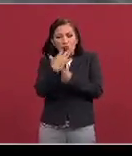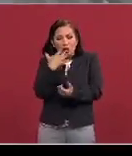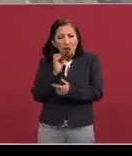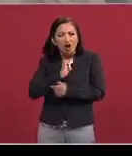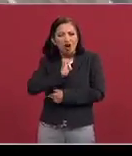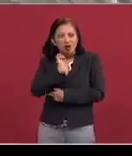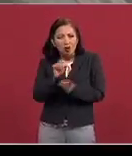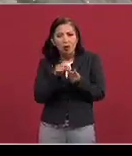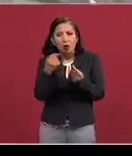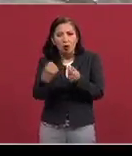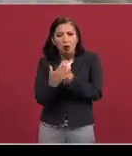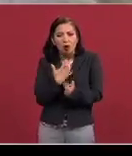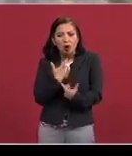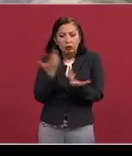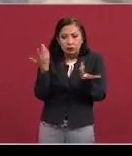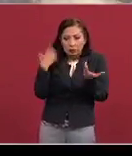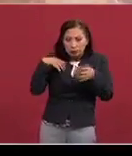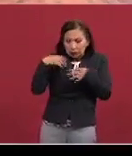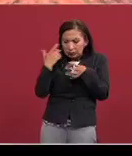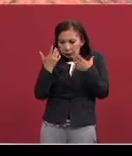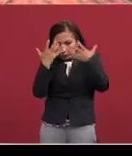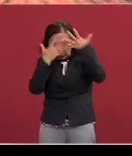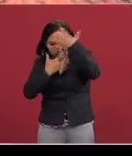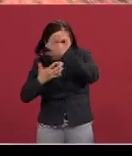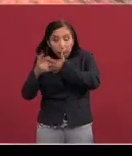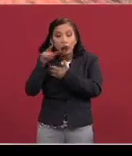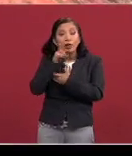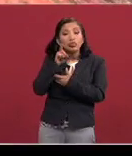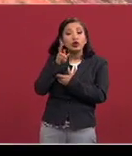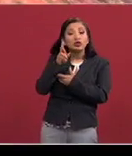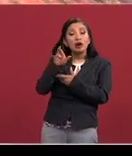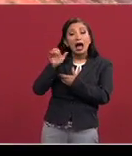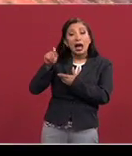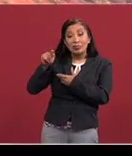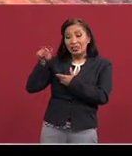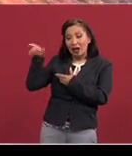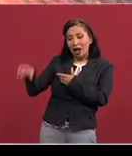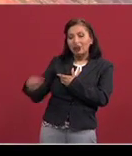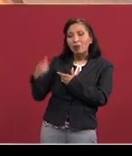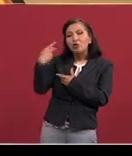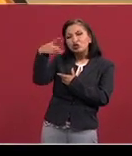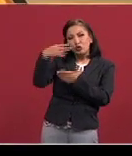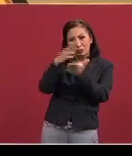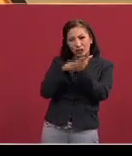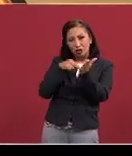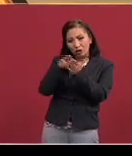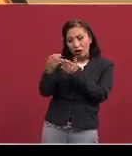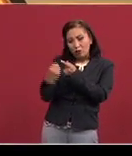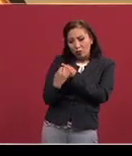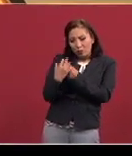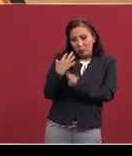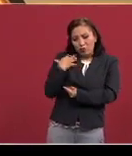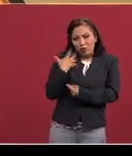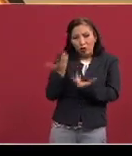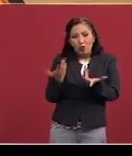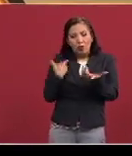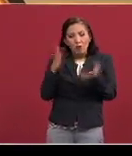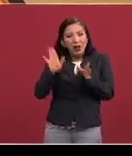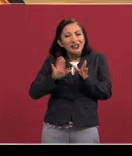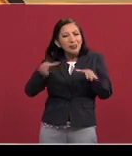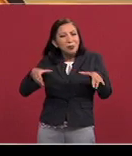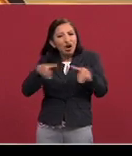transmite incomprensión, tormenta, y qué mejor que el doctor Atl para transmitir estas emociones